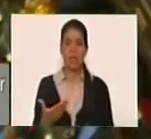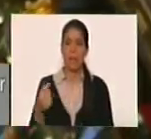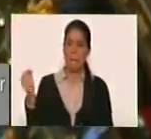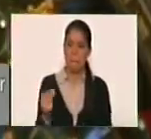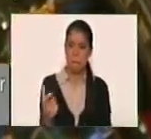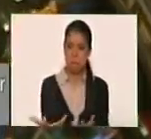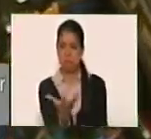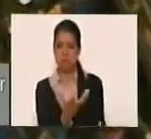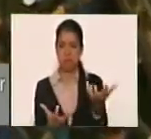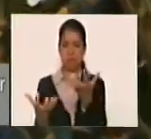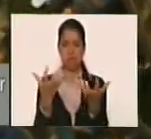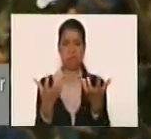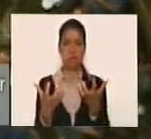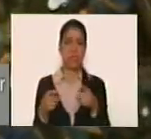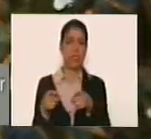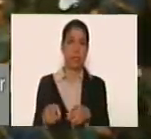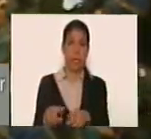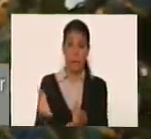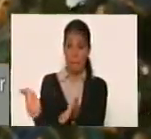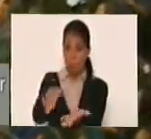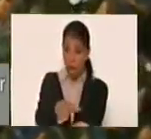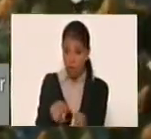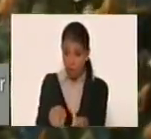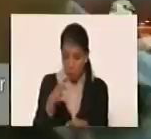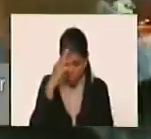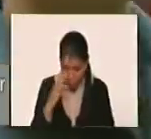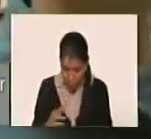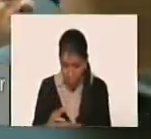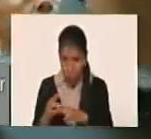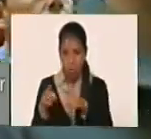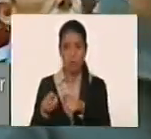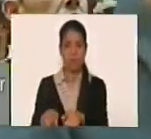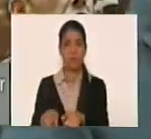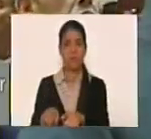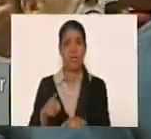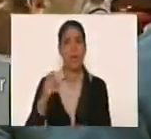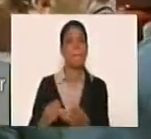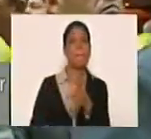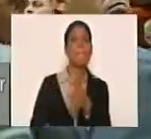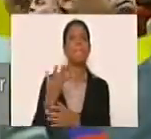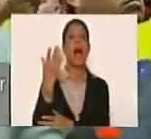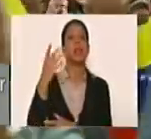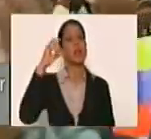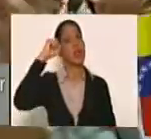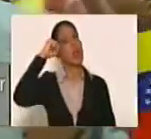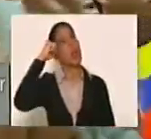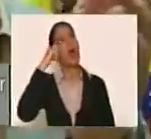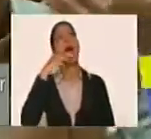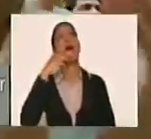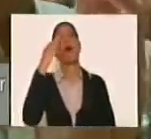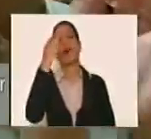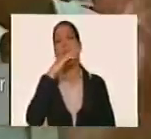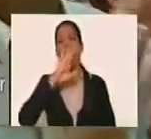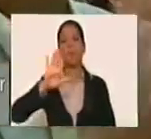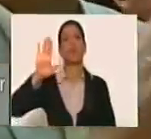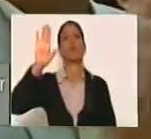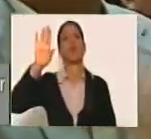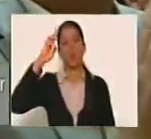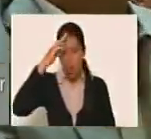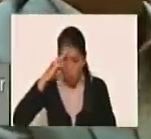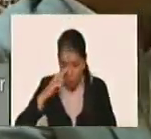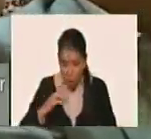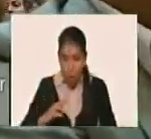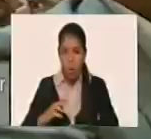importante que cada mes de mayo el Estado venezolano y la sociedad venezolana se comprometa a rendir un